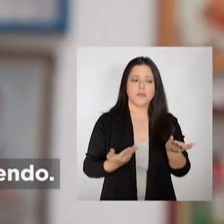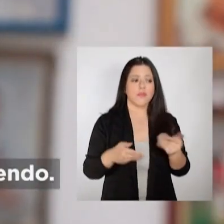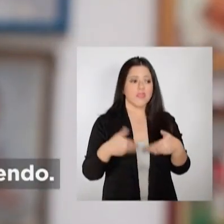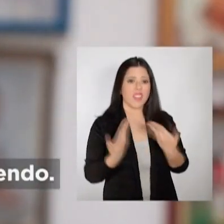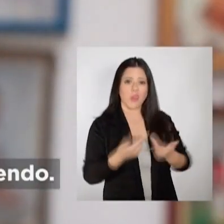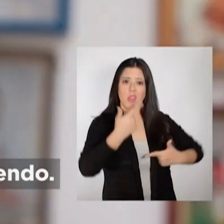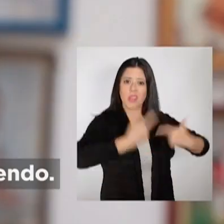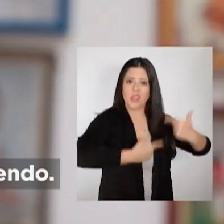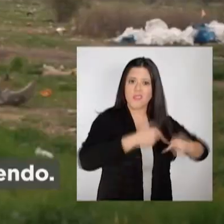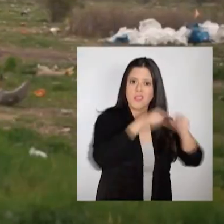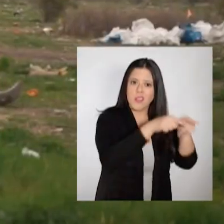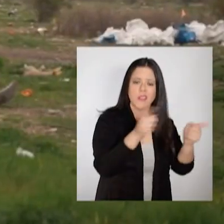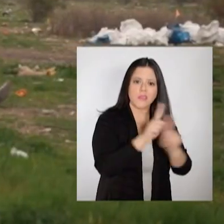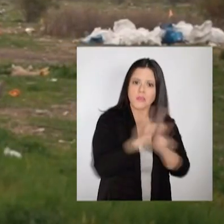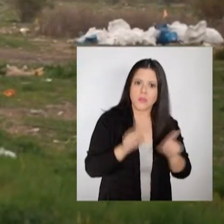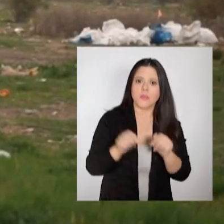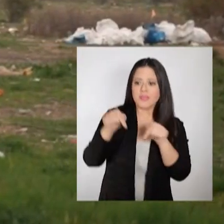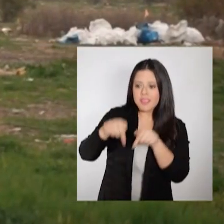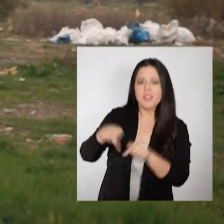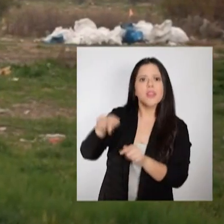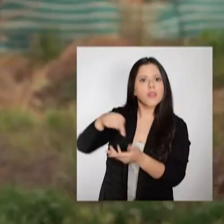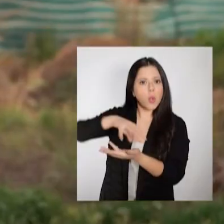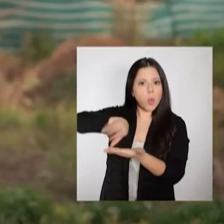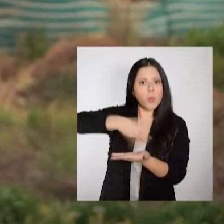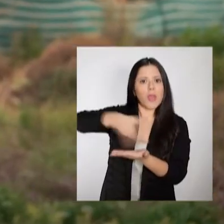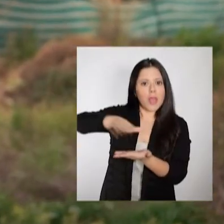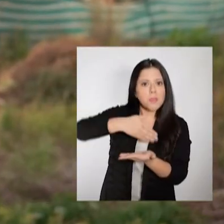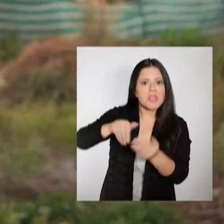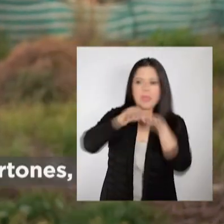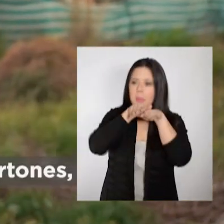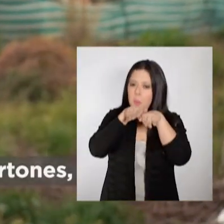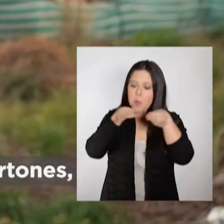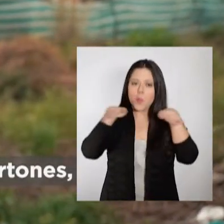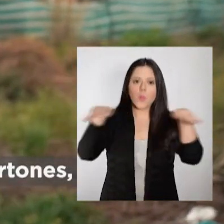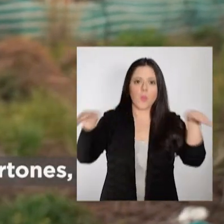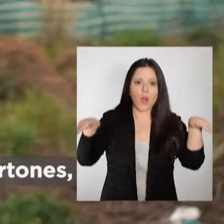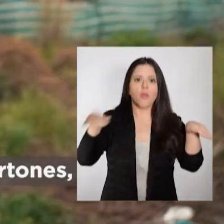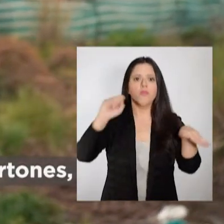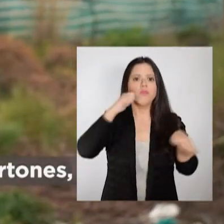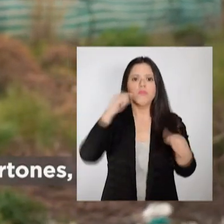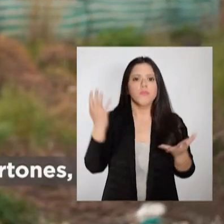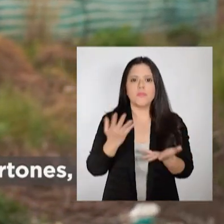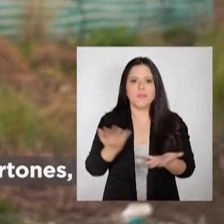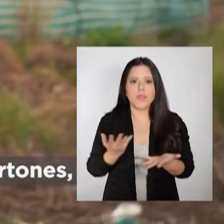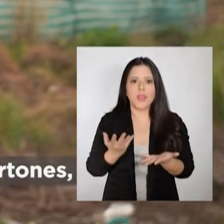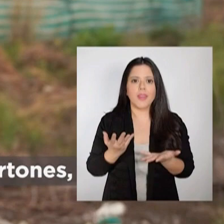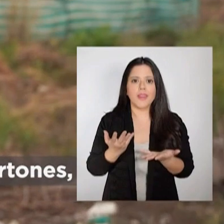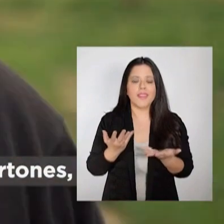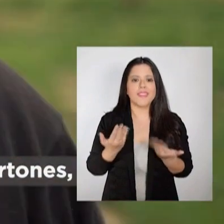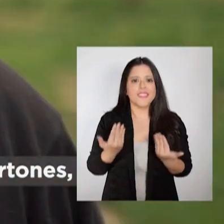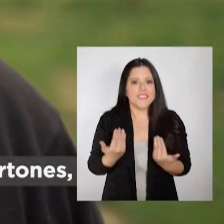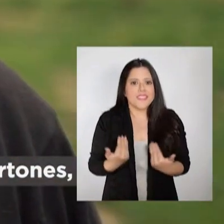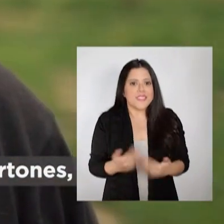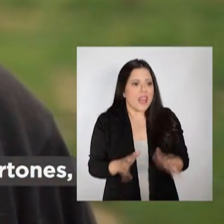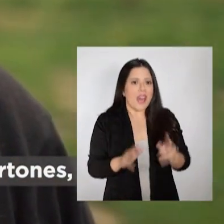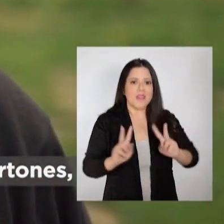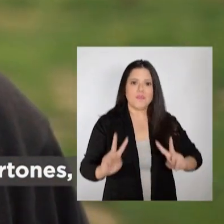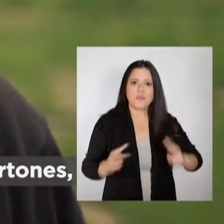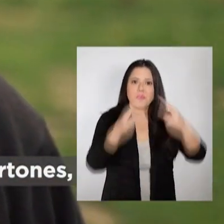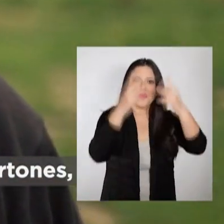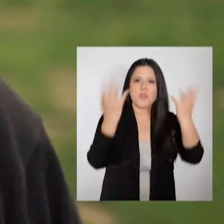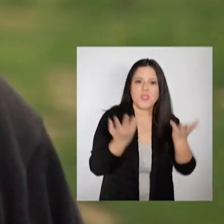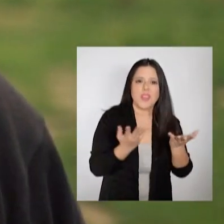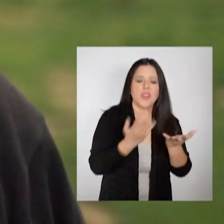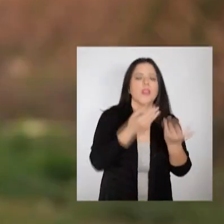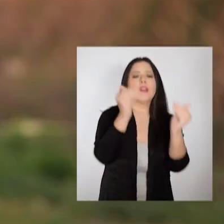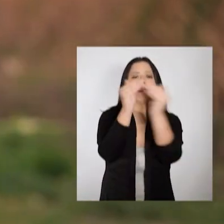no son las que en estos momentos se están discutiendo. Acá en La Pintana, sitio eriazo que hay, es un espacio que sirve para levantar una